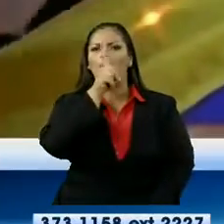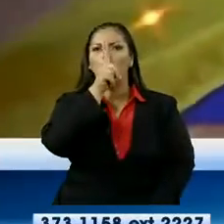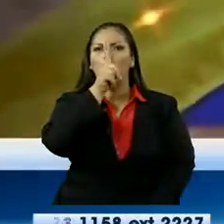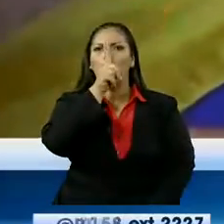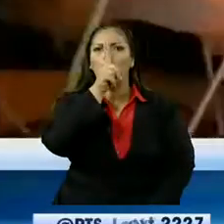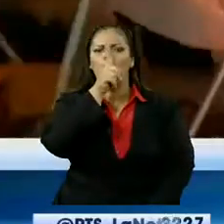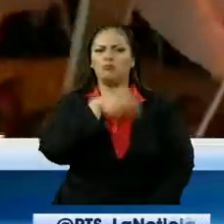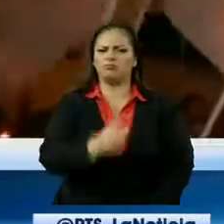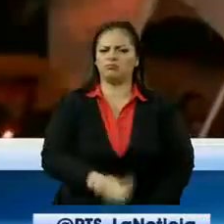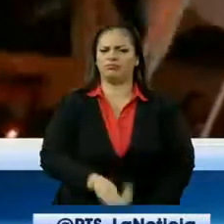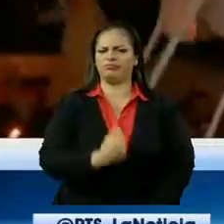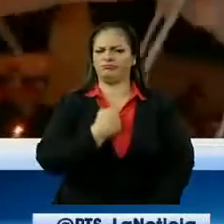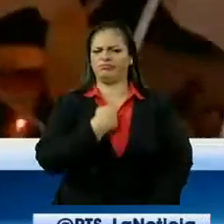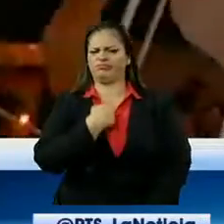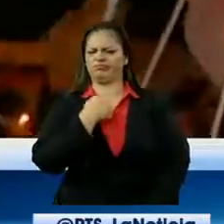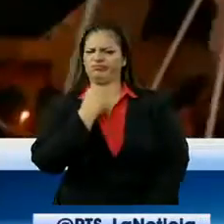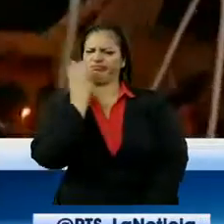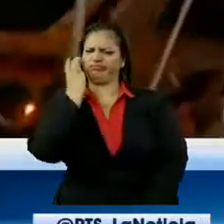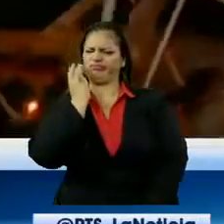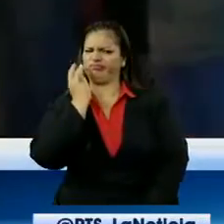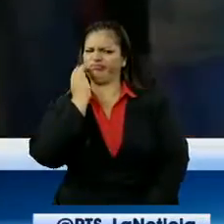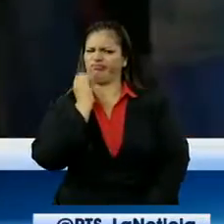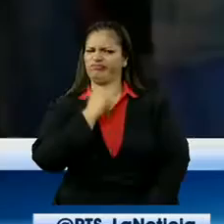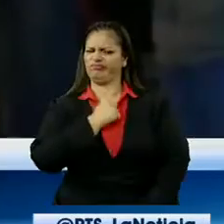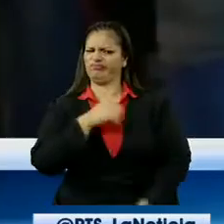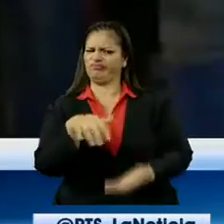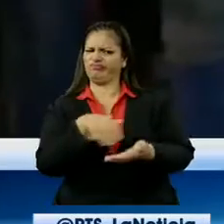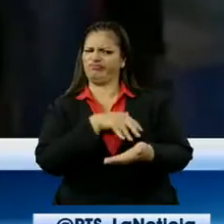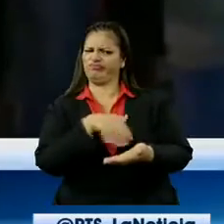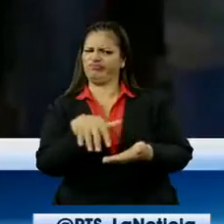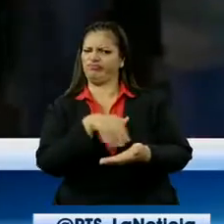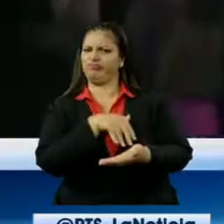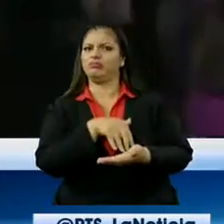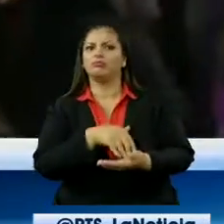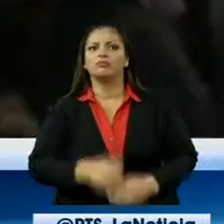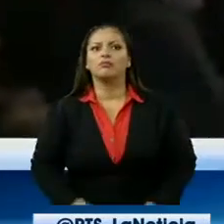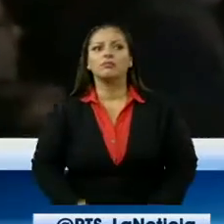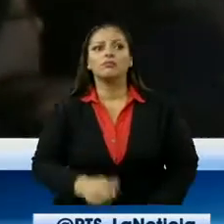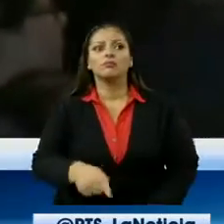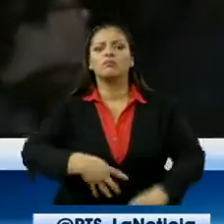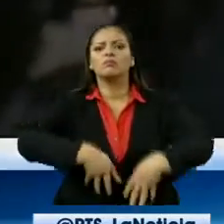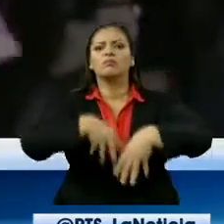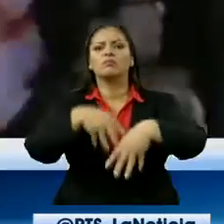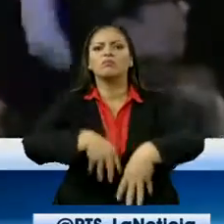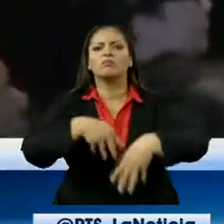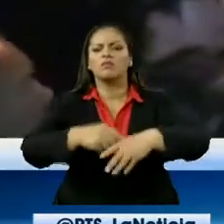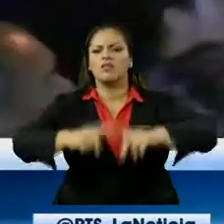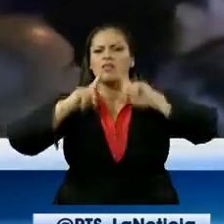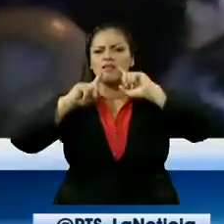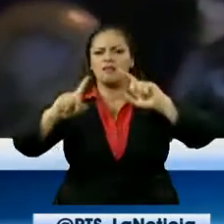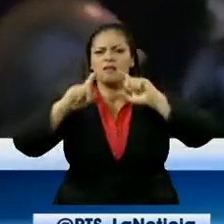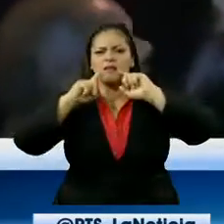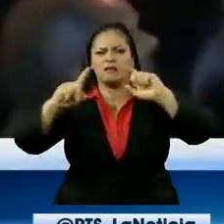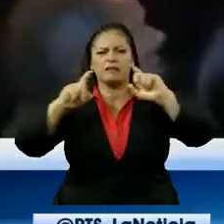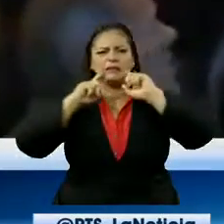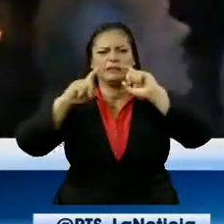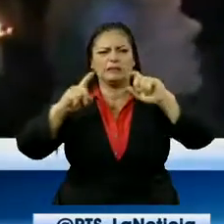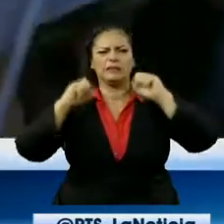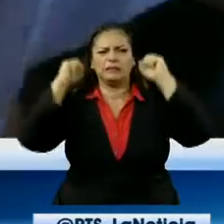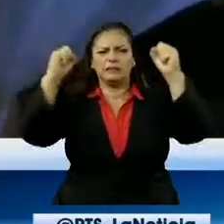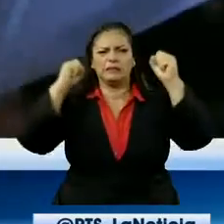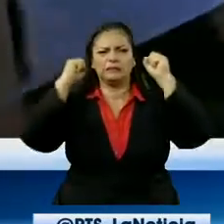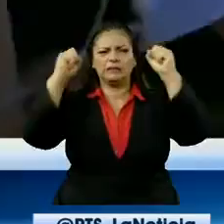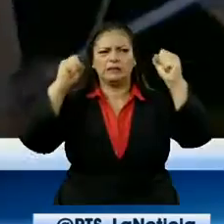sospechas tenemos. Los inconformes permanecieron tomados las calles de los alrededores de la institución electoral, gritando consignas y pedidos.